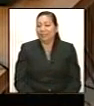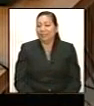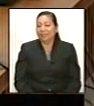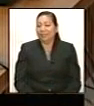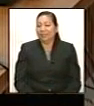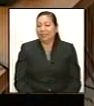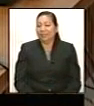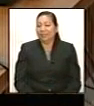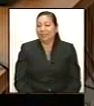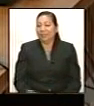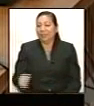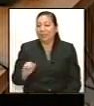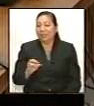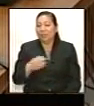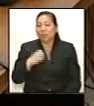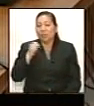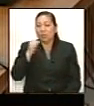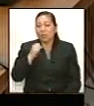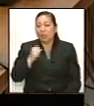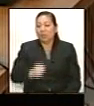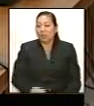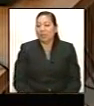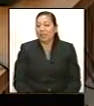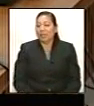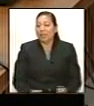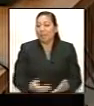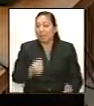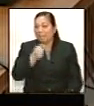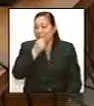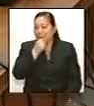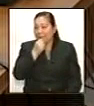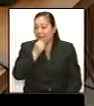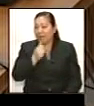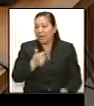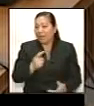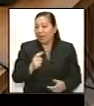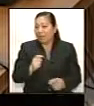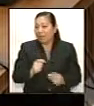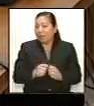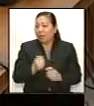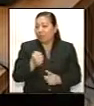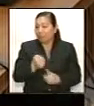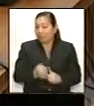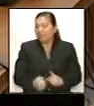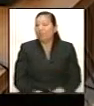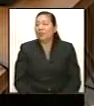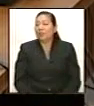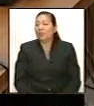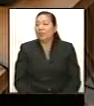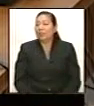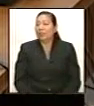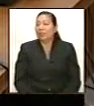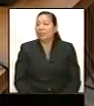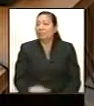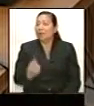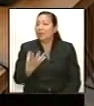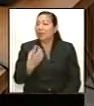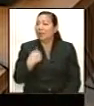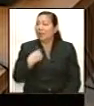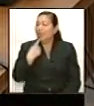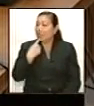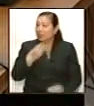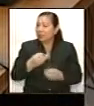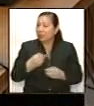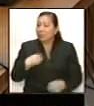días. Yo soy Suiri Sobrino. Soy periodista y activista contra el acoso. En primer lugar, quería contar aquí